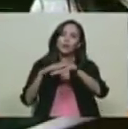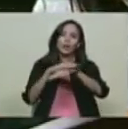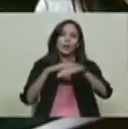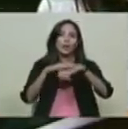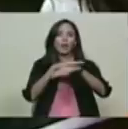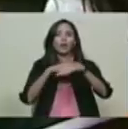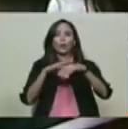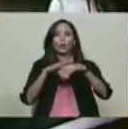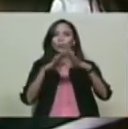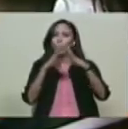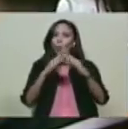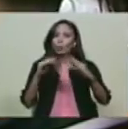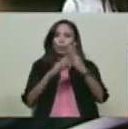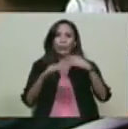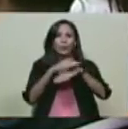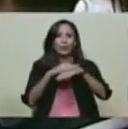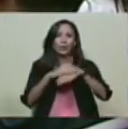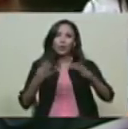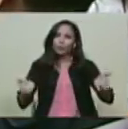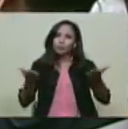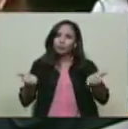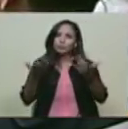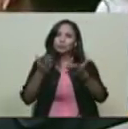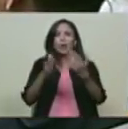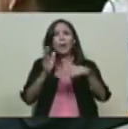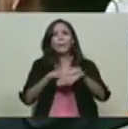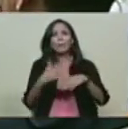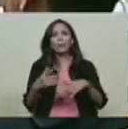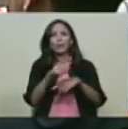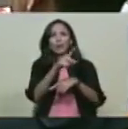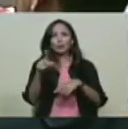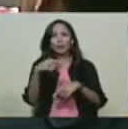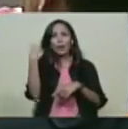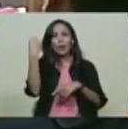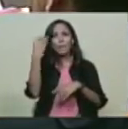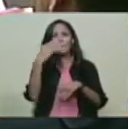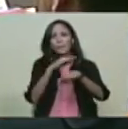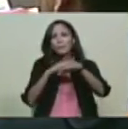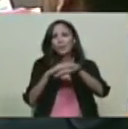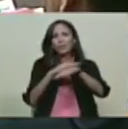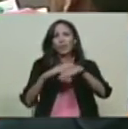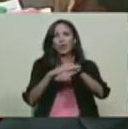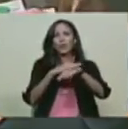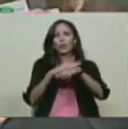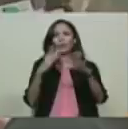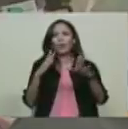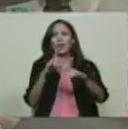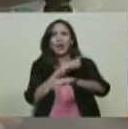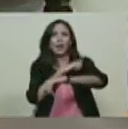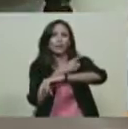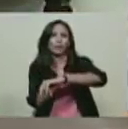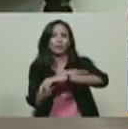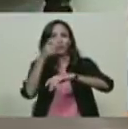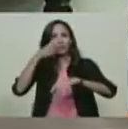poder popular, siempre hemos insistido en eso. ¿Por qué ustedes creen que esto se llama ministerios del poder popular?